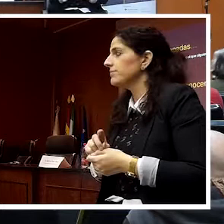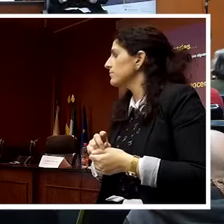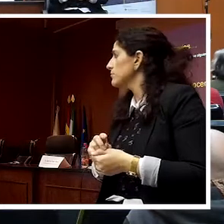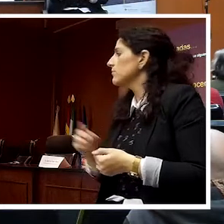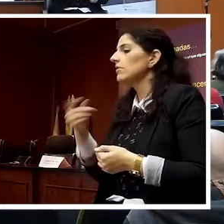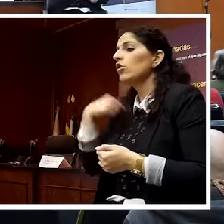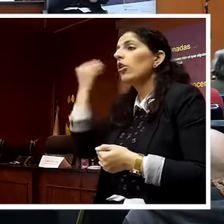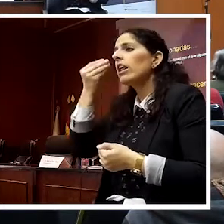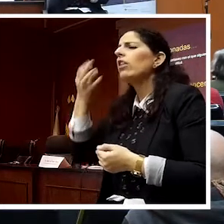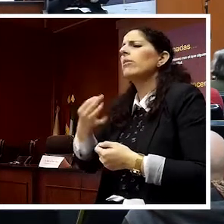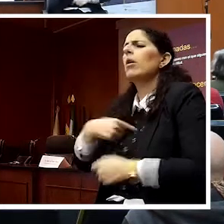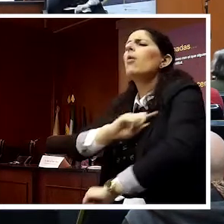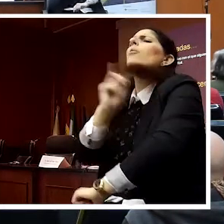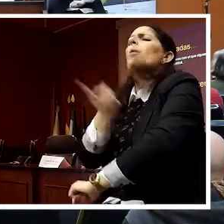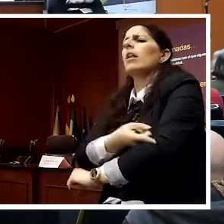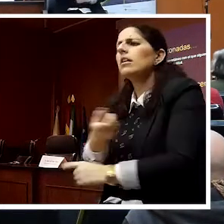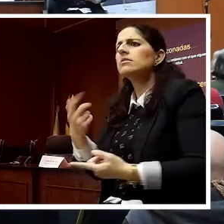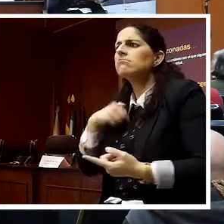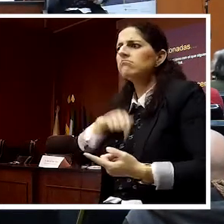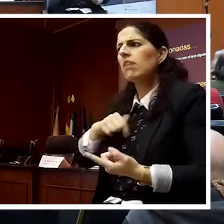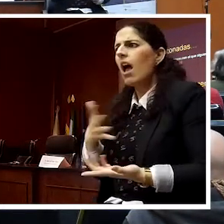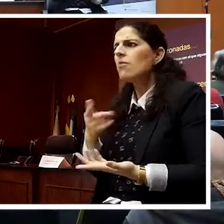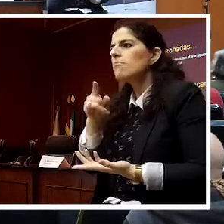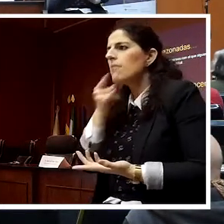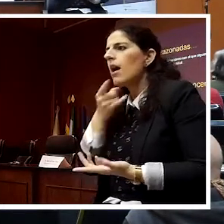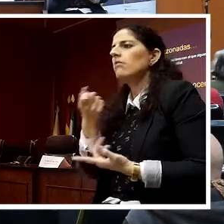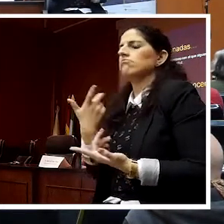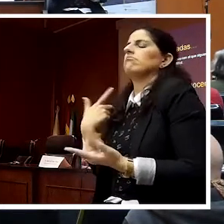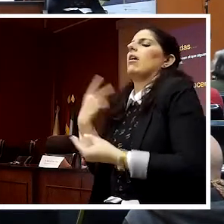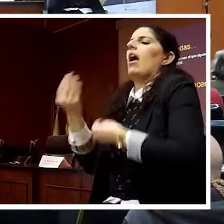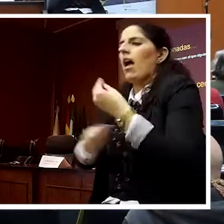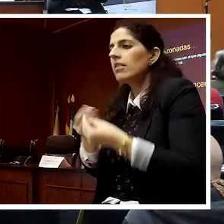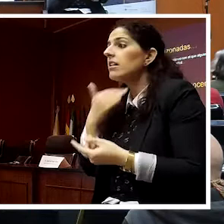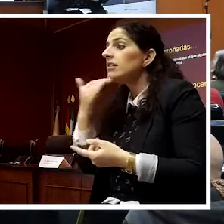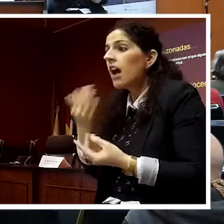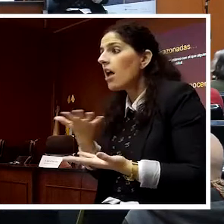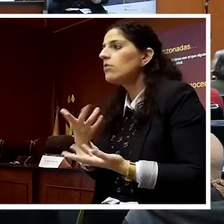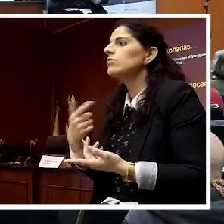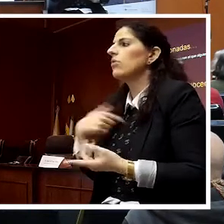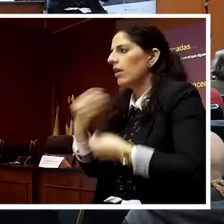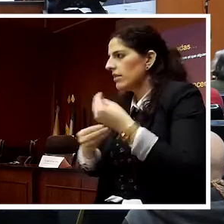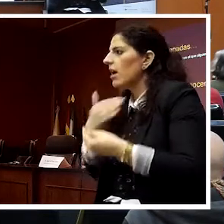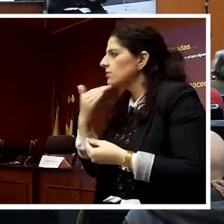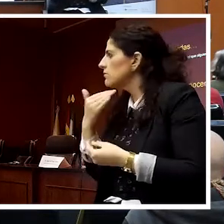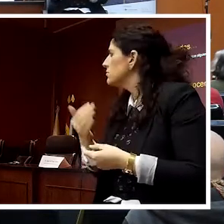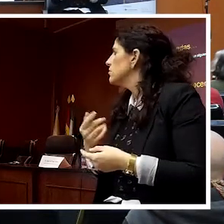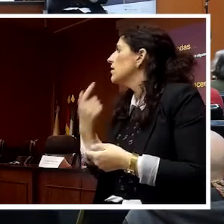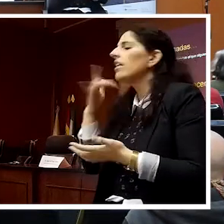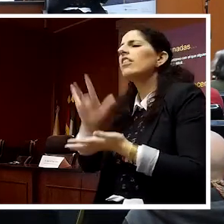tenemos que ser valientes para hacer algo arriesgado y difícil, como dice el diccionario de la